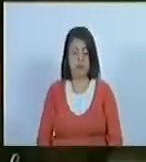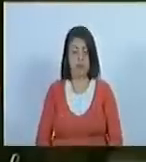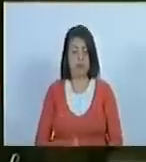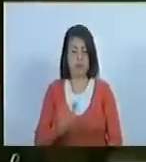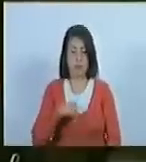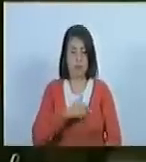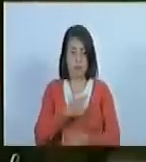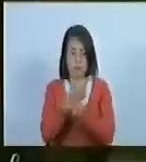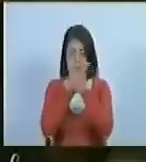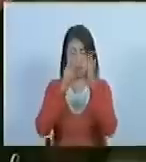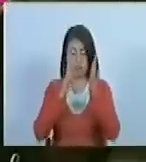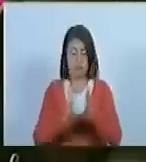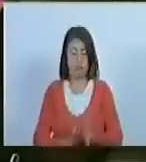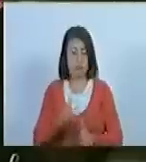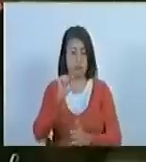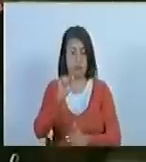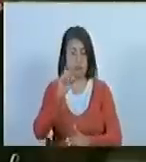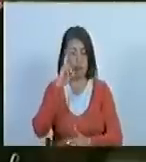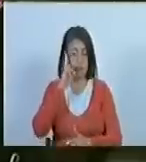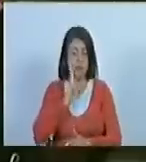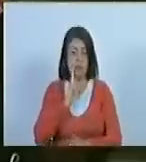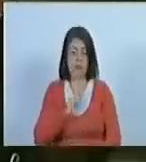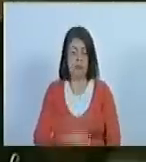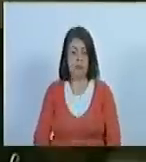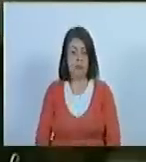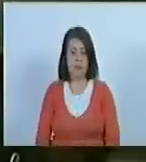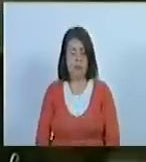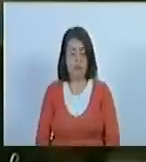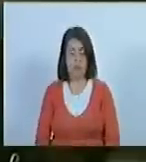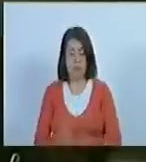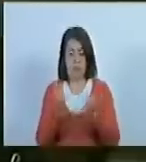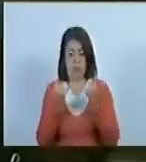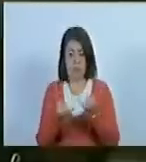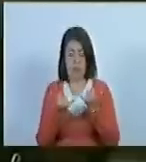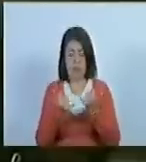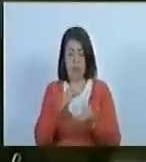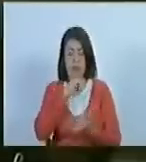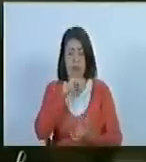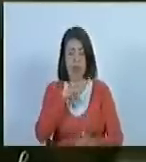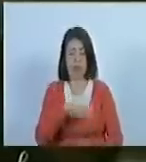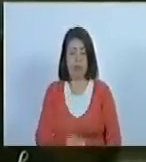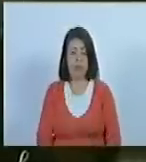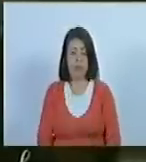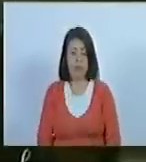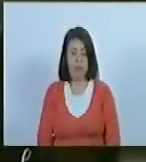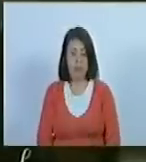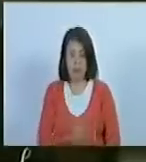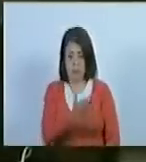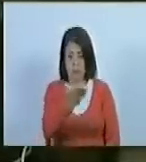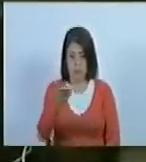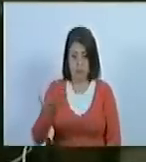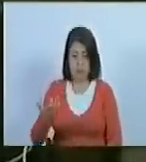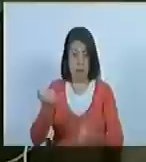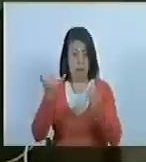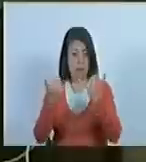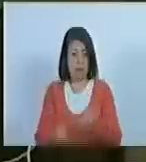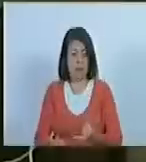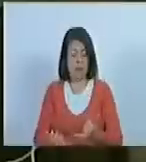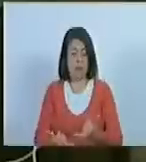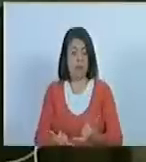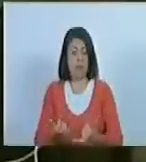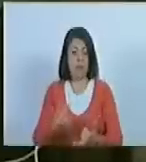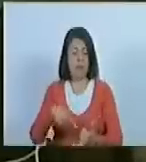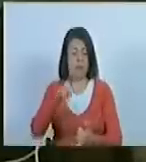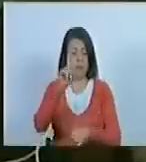nuestro libertador Simón Bolívar. En este momento histórico son ustedes ahora